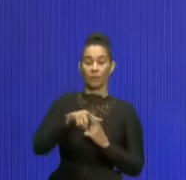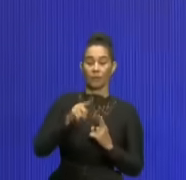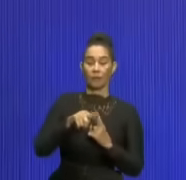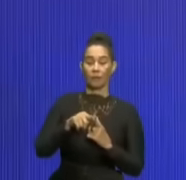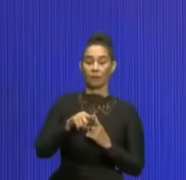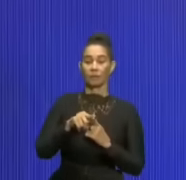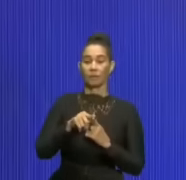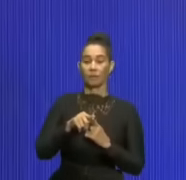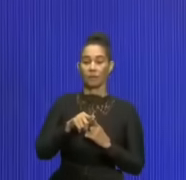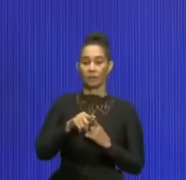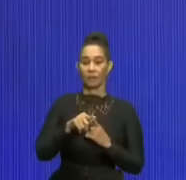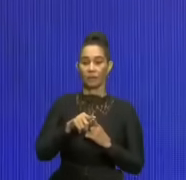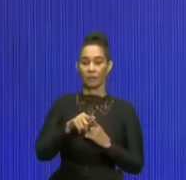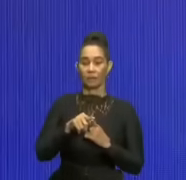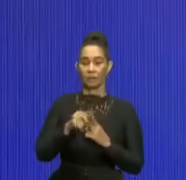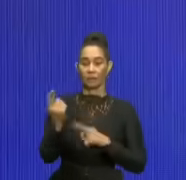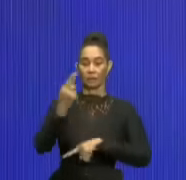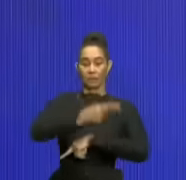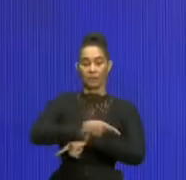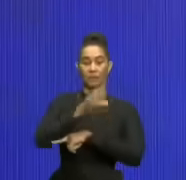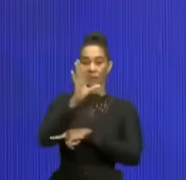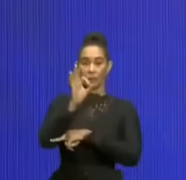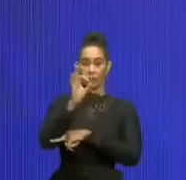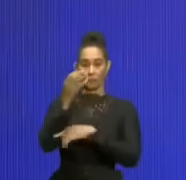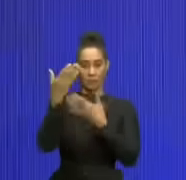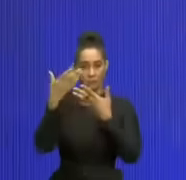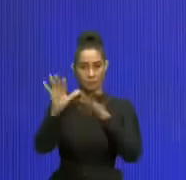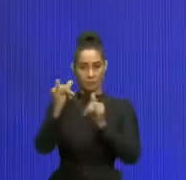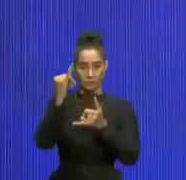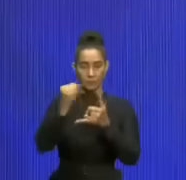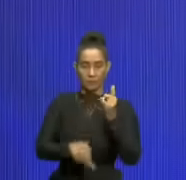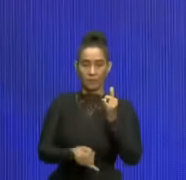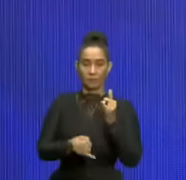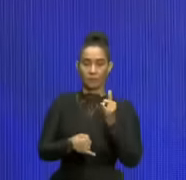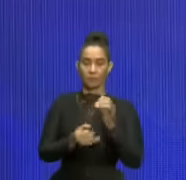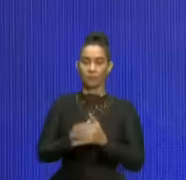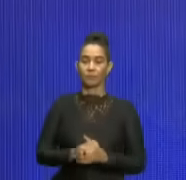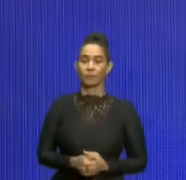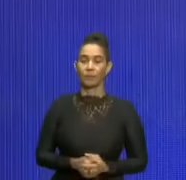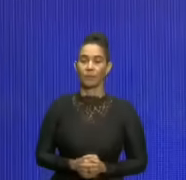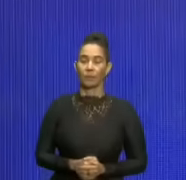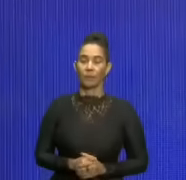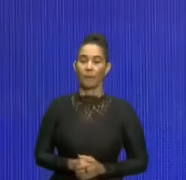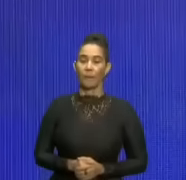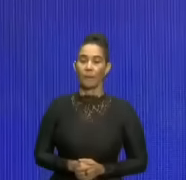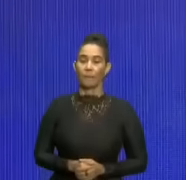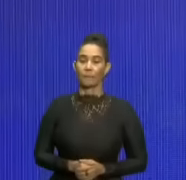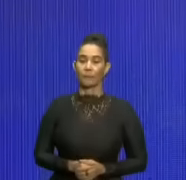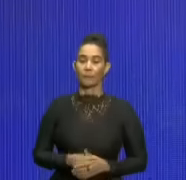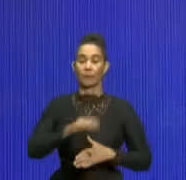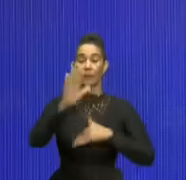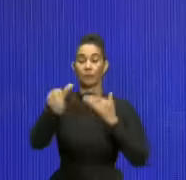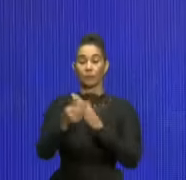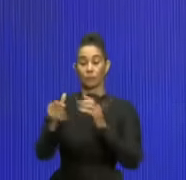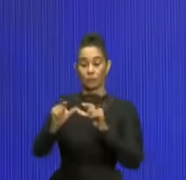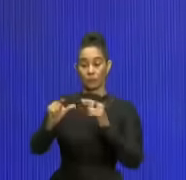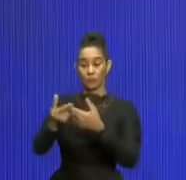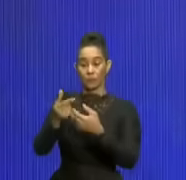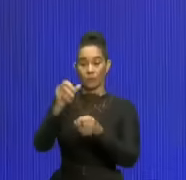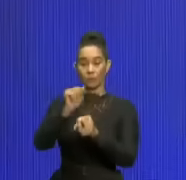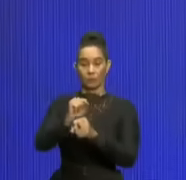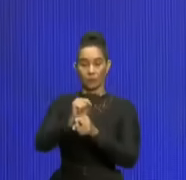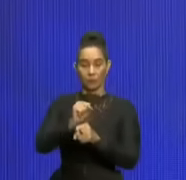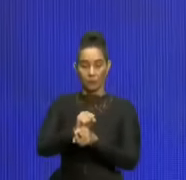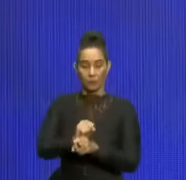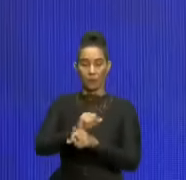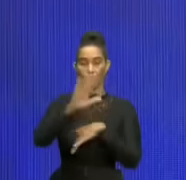hasta el día 9 que hubo el desenlace. A todos ellos, como a los